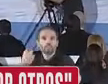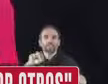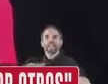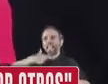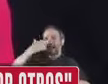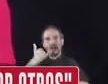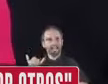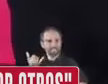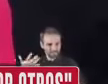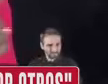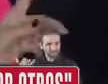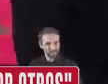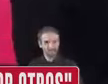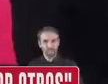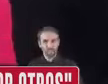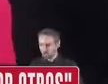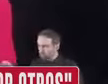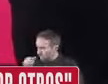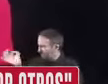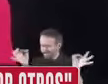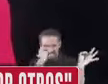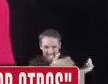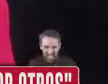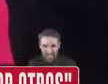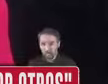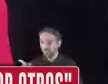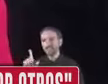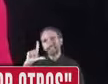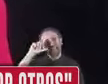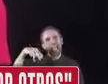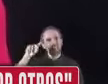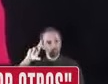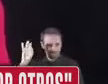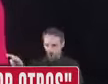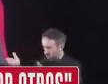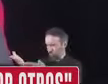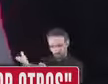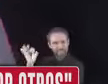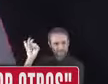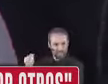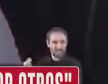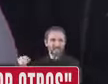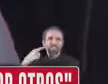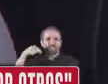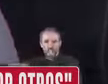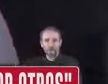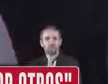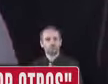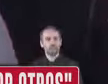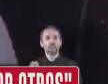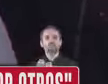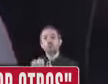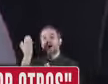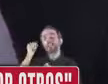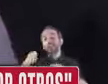todos lo saben y lo saben también y vos leandro también no sabes por qué sos porteño en muchos edificios no